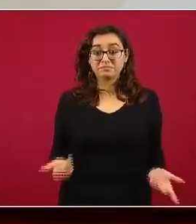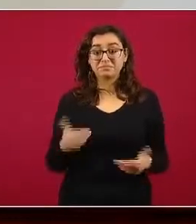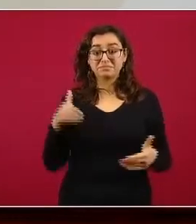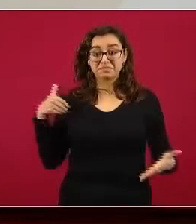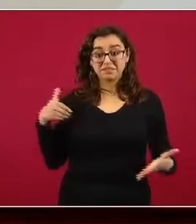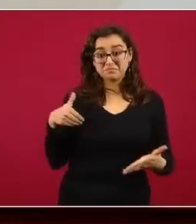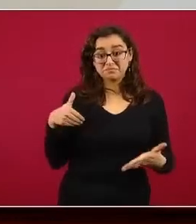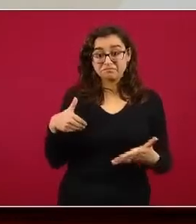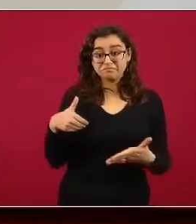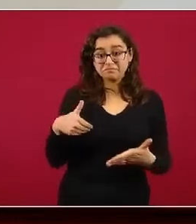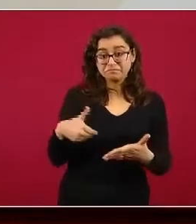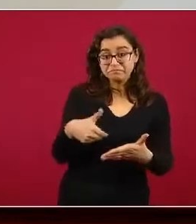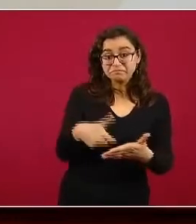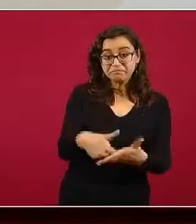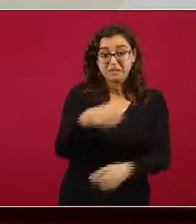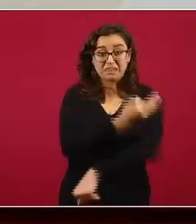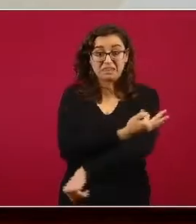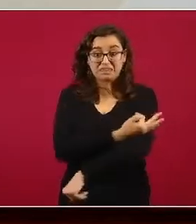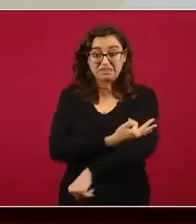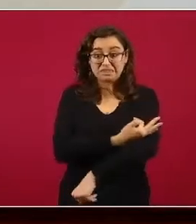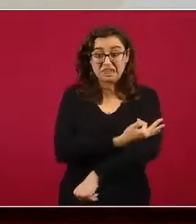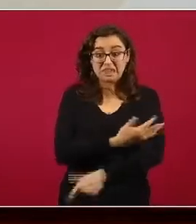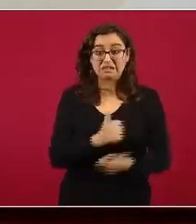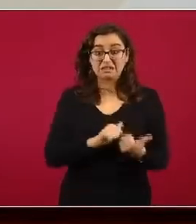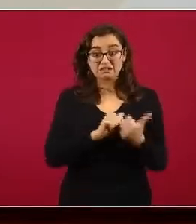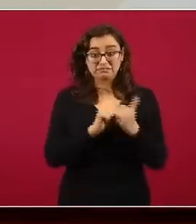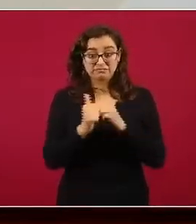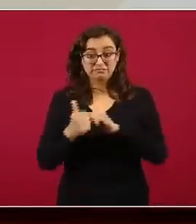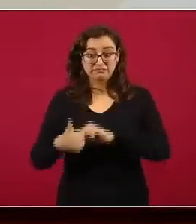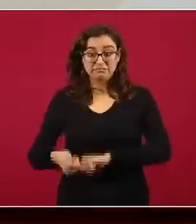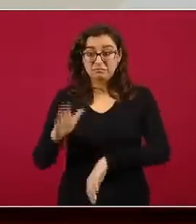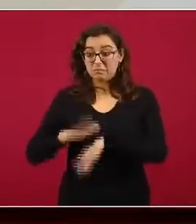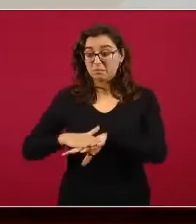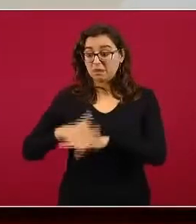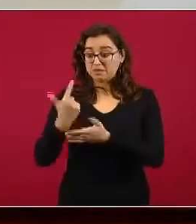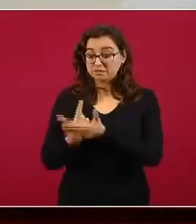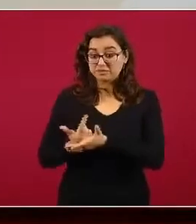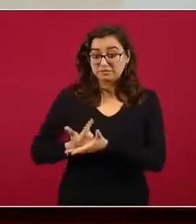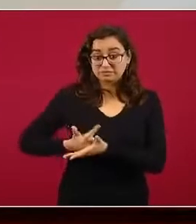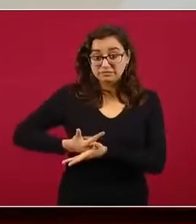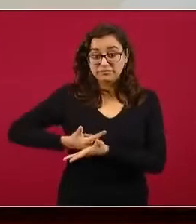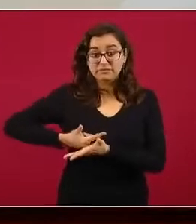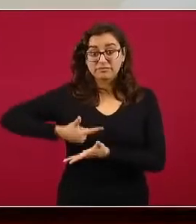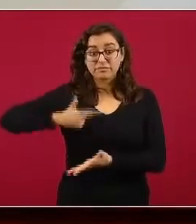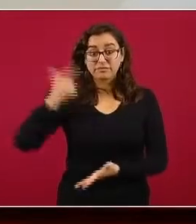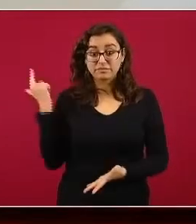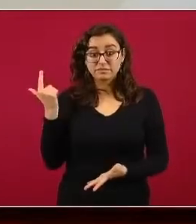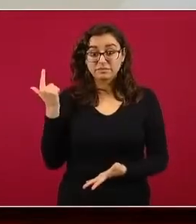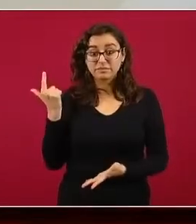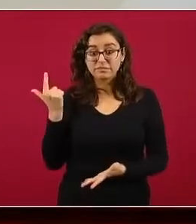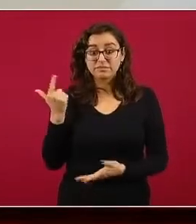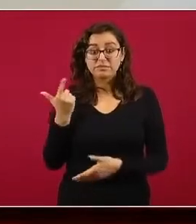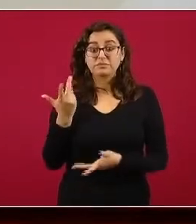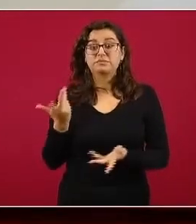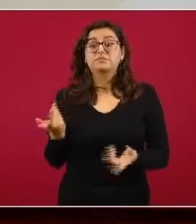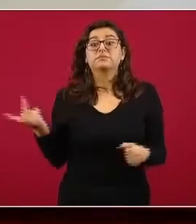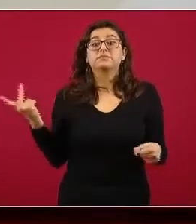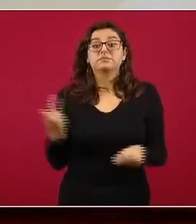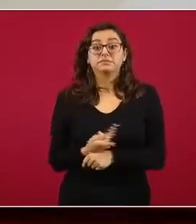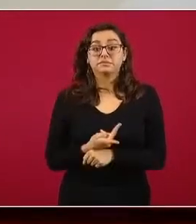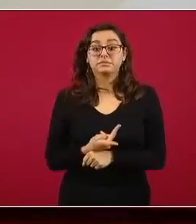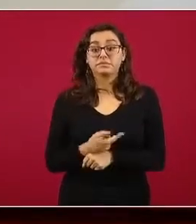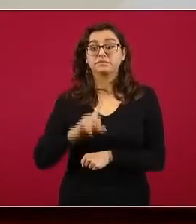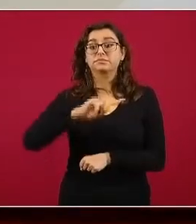se deje pasar o más tiempo se evolucione en el domicilio sin demandar la atención médica, lógicamente